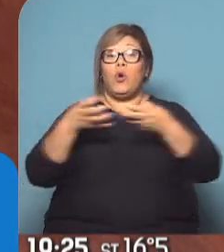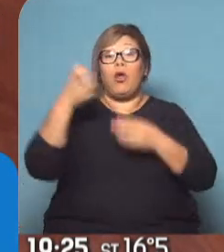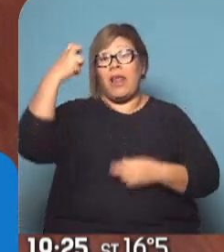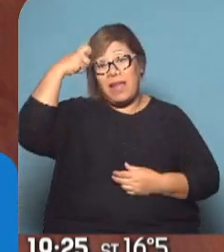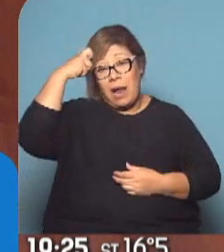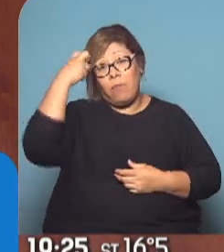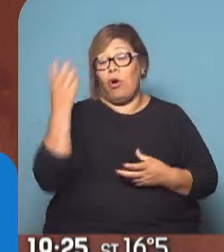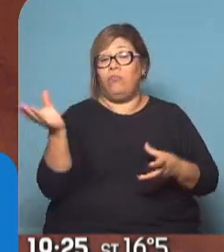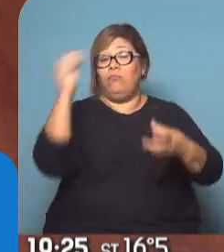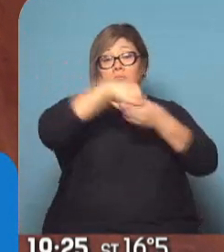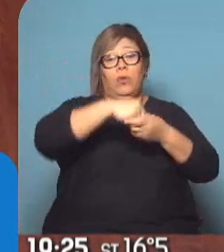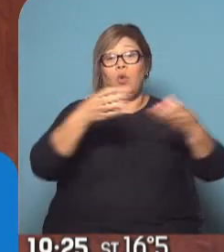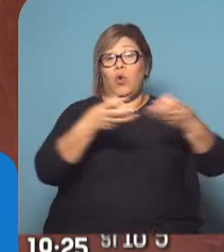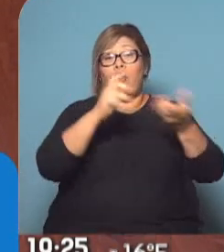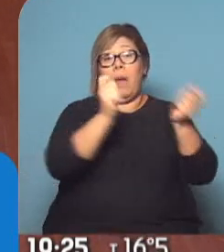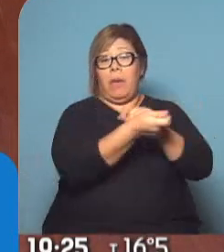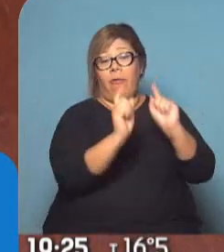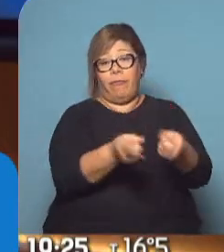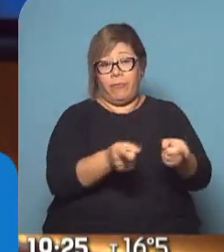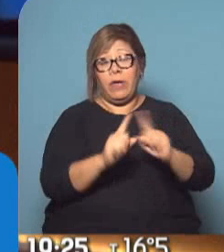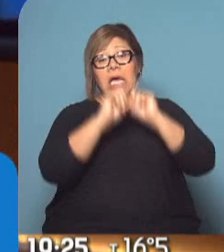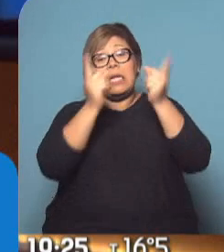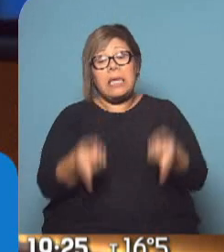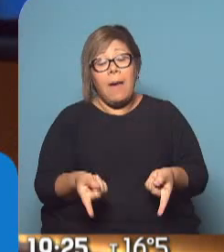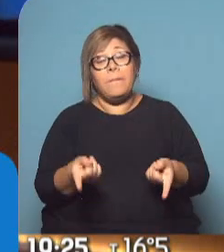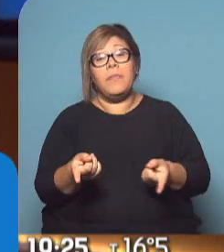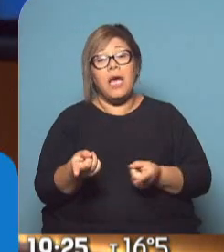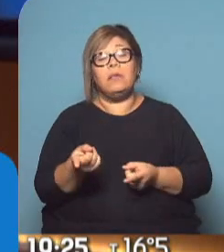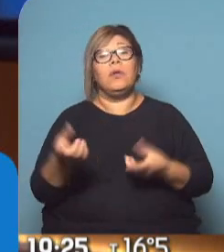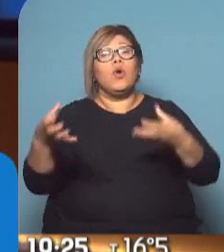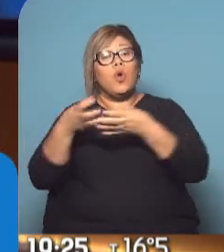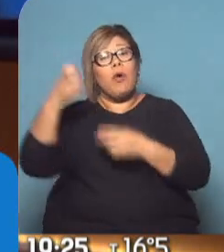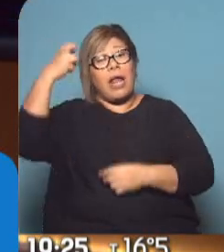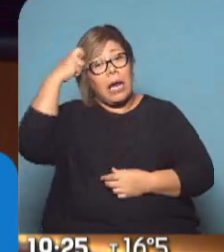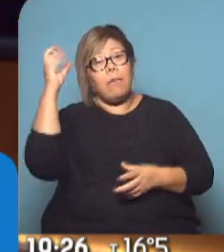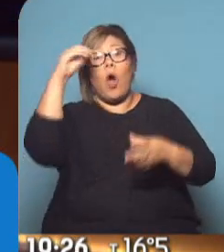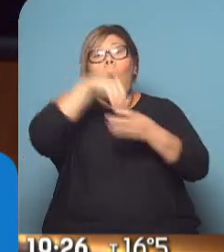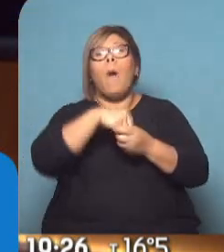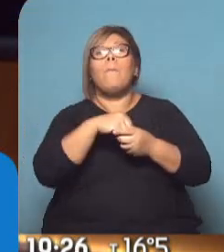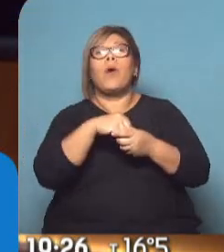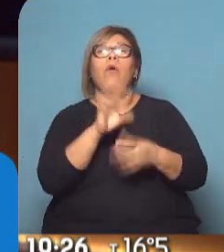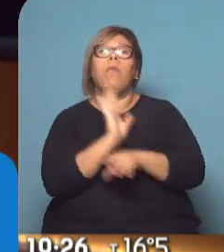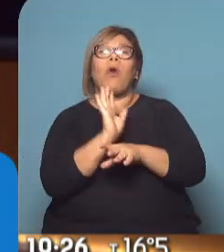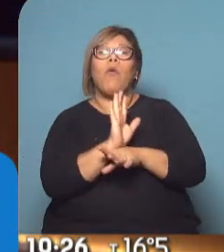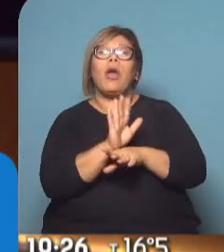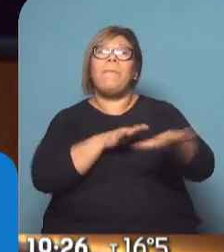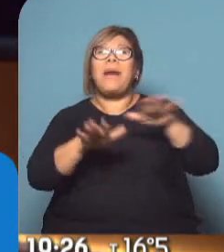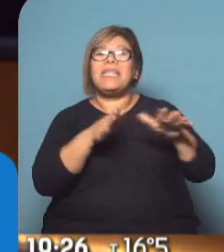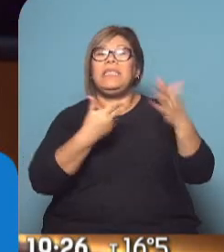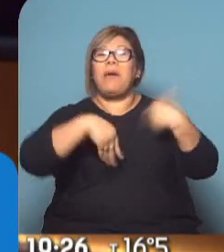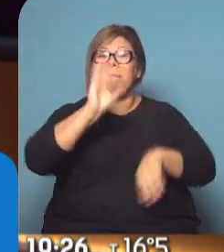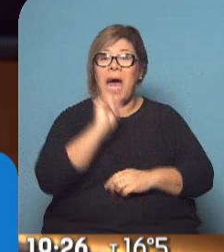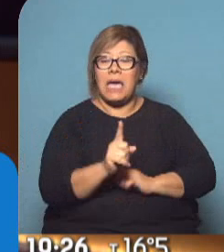a cambiemos y bueno ver la forma de como también el radicalismo participe y creo que hay un gran gesto